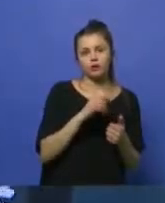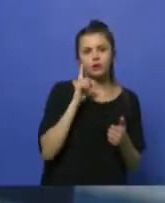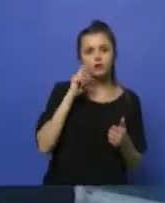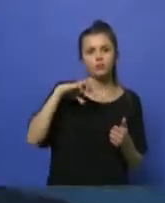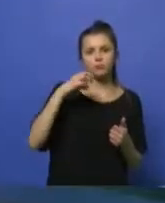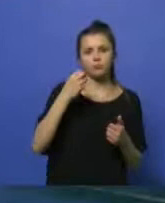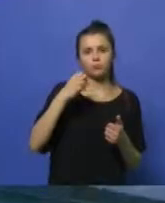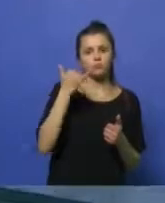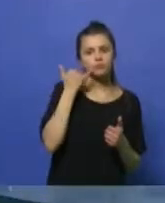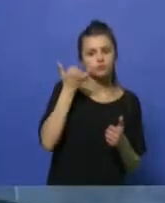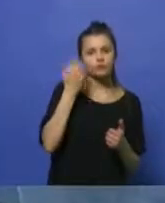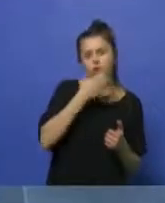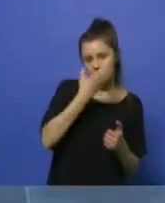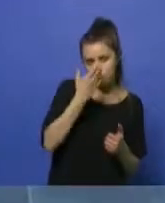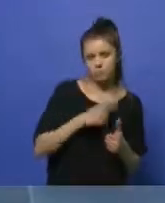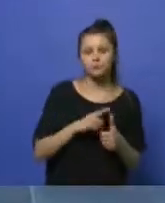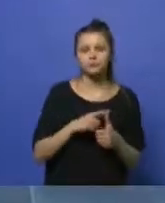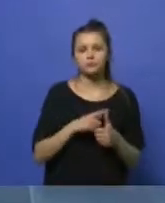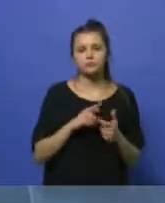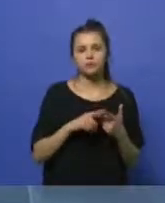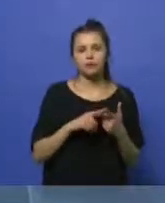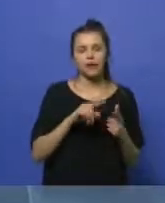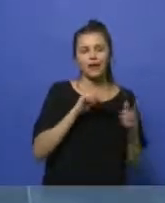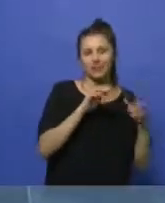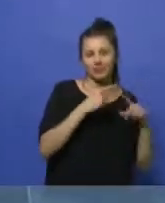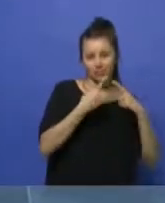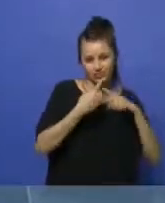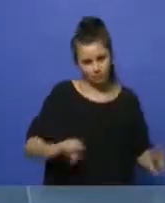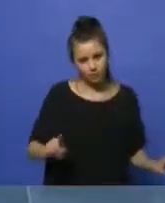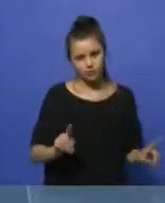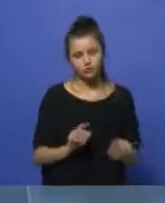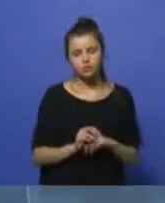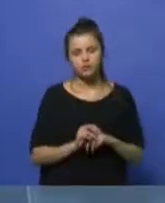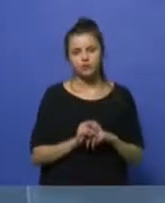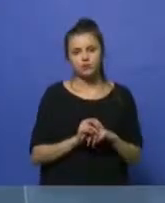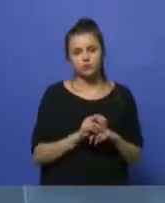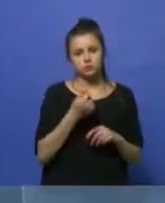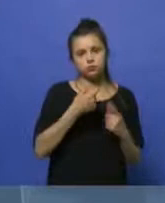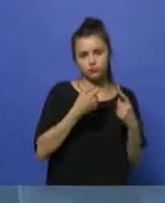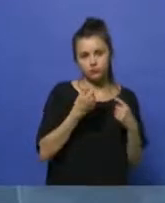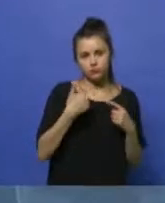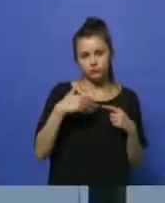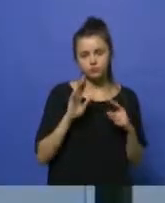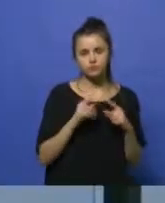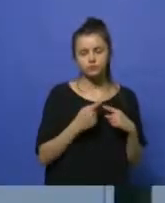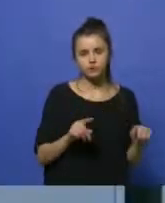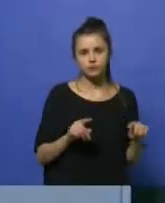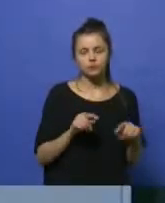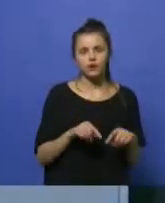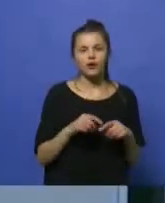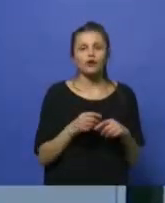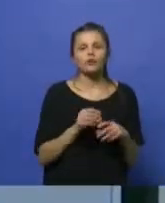podemos hacer el comparativo, se han disparado y hay una diferencia importante y ahora inclusive se puede ganar, si se quiere, en